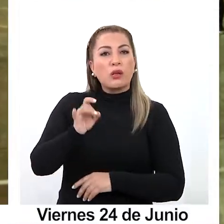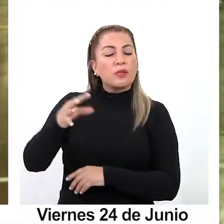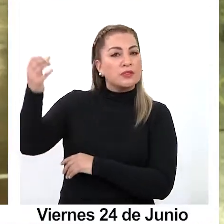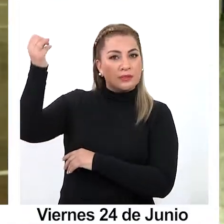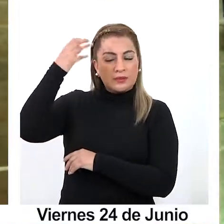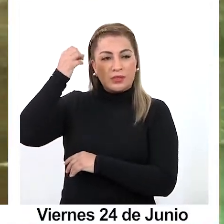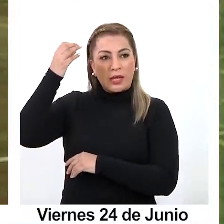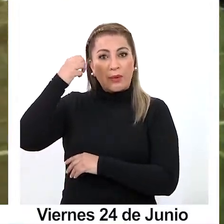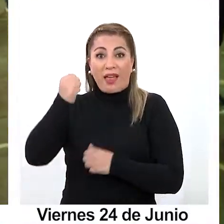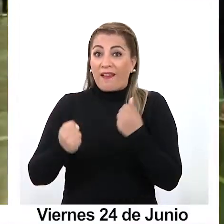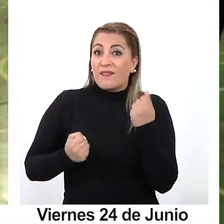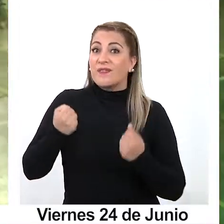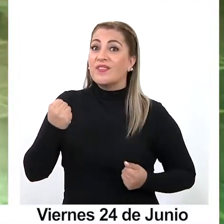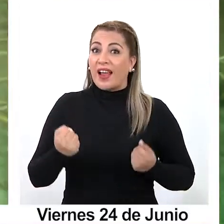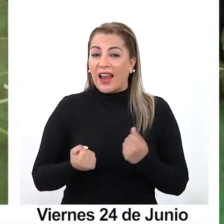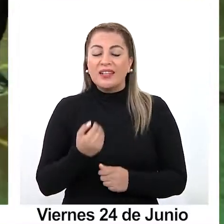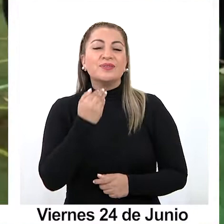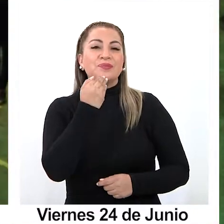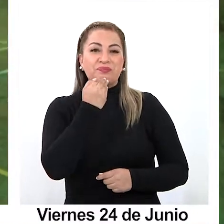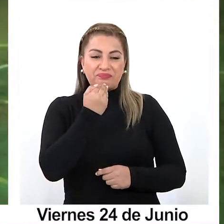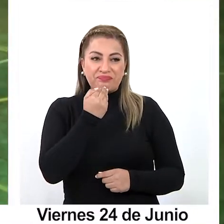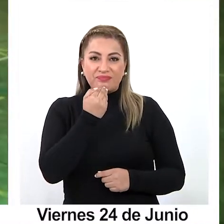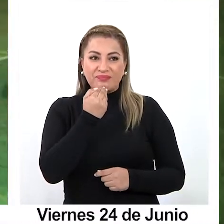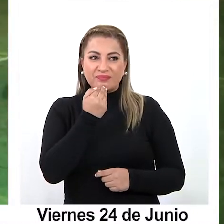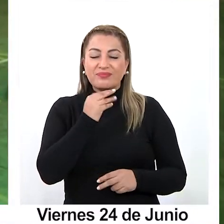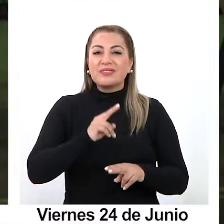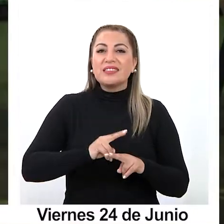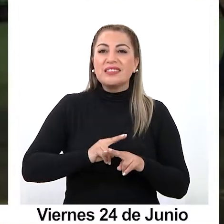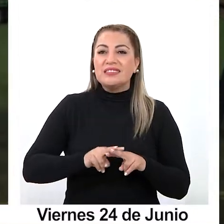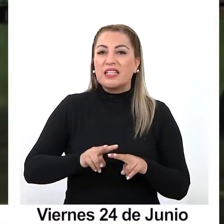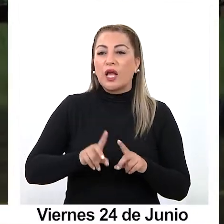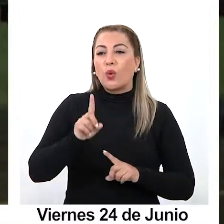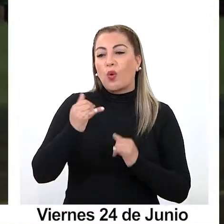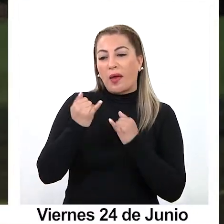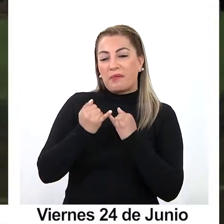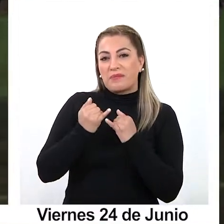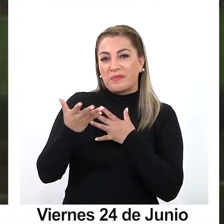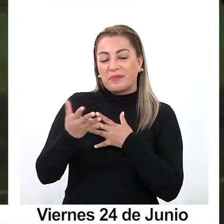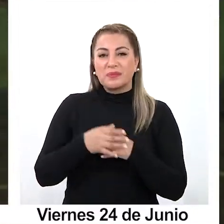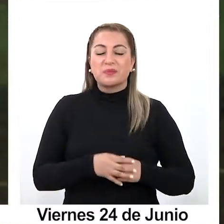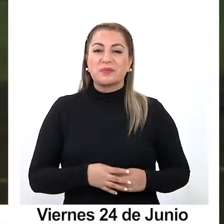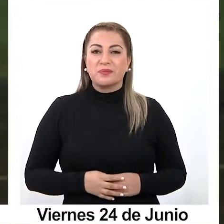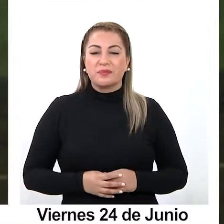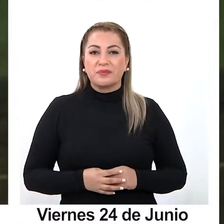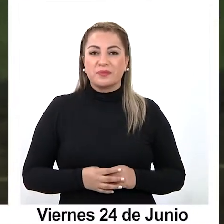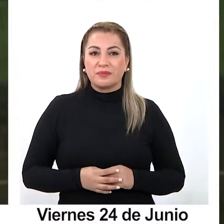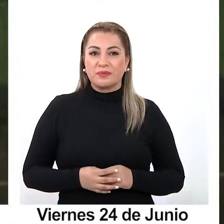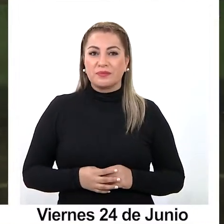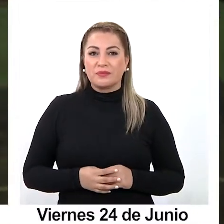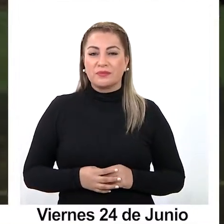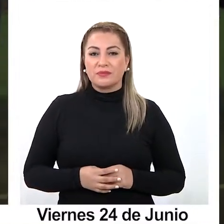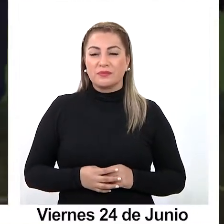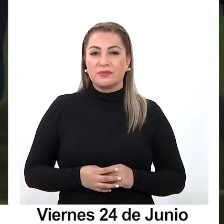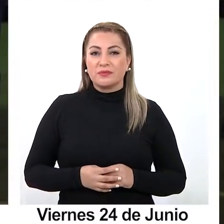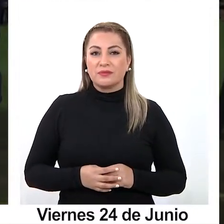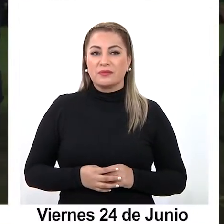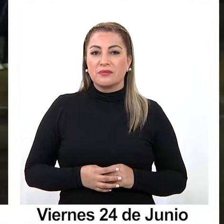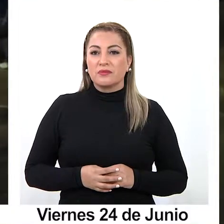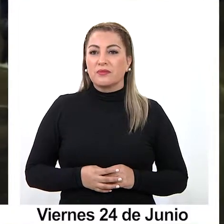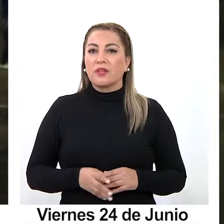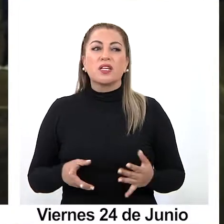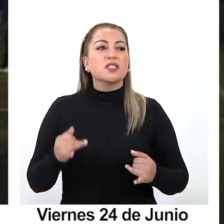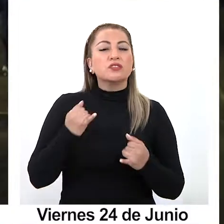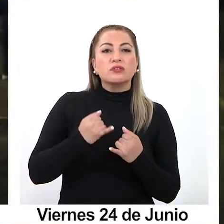solo se aprende un baile, sino que se establecen amistades. Se hacen